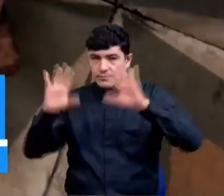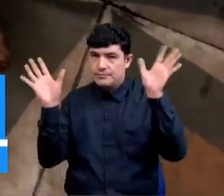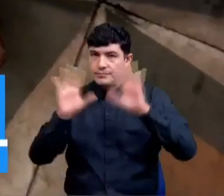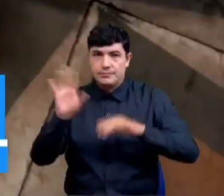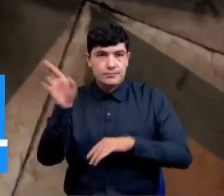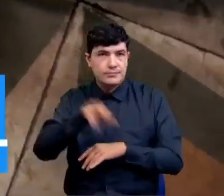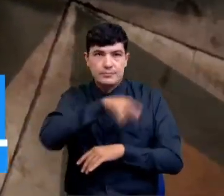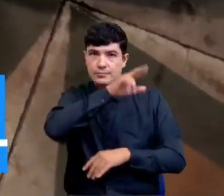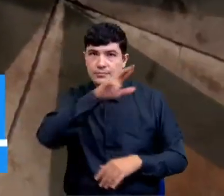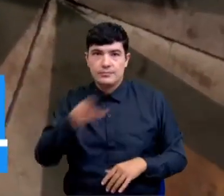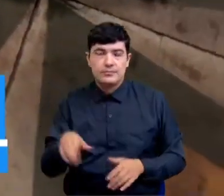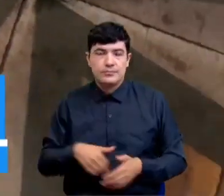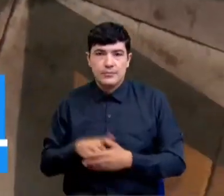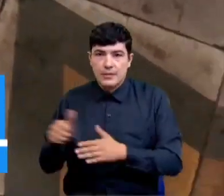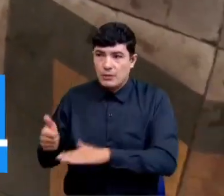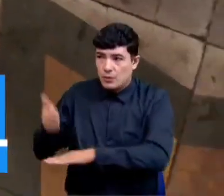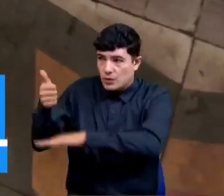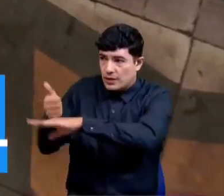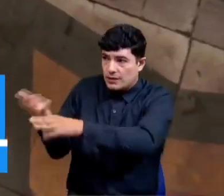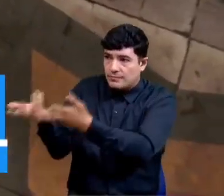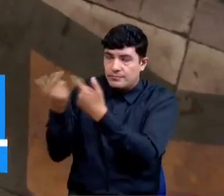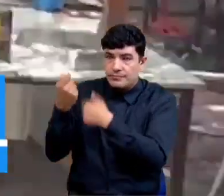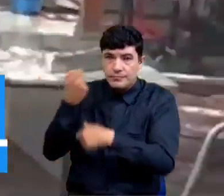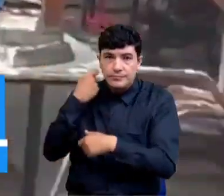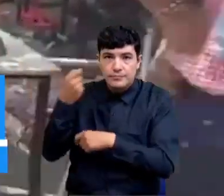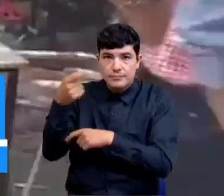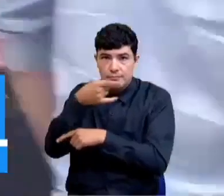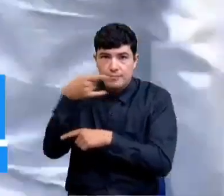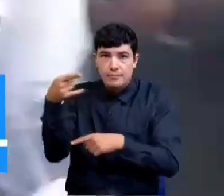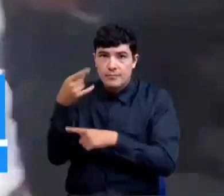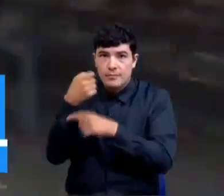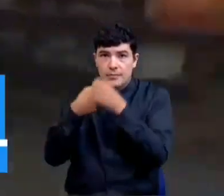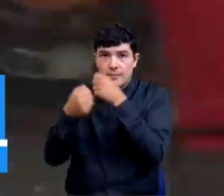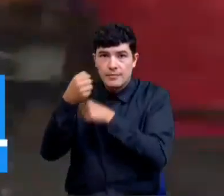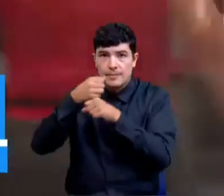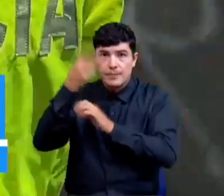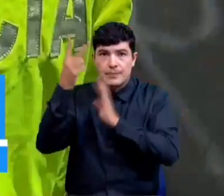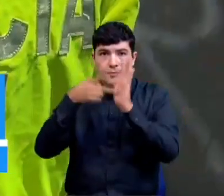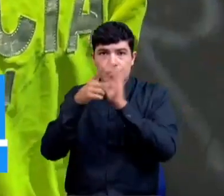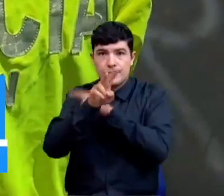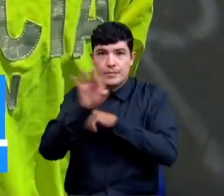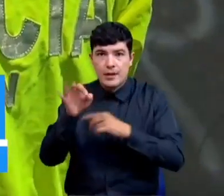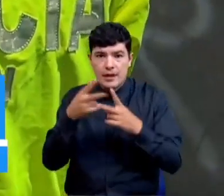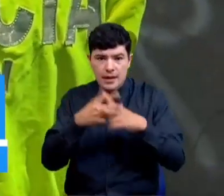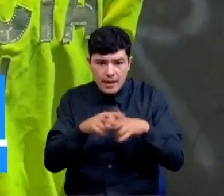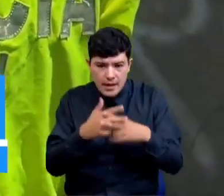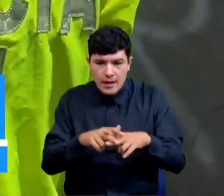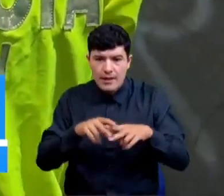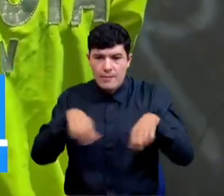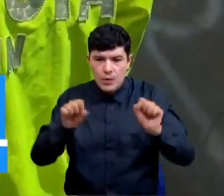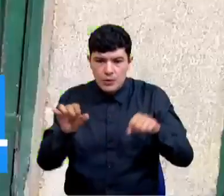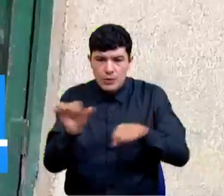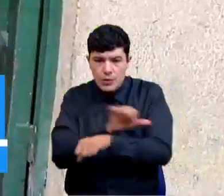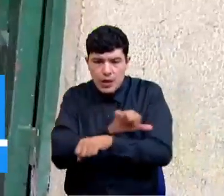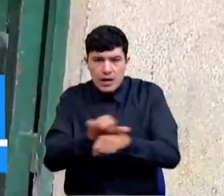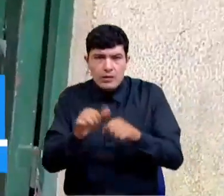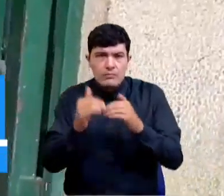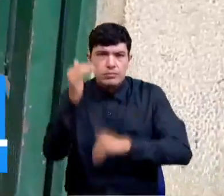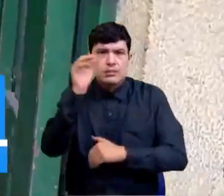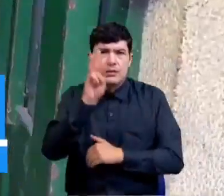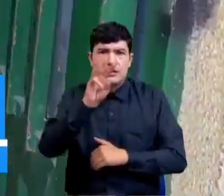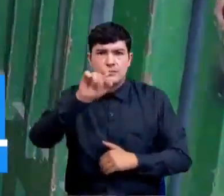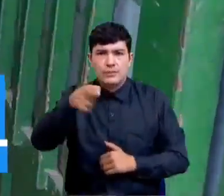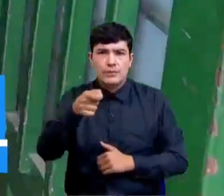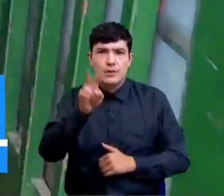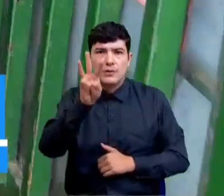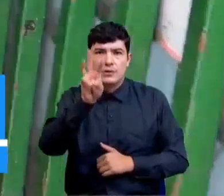Según información entregada por las autoridades en marzo del 2023, aumentó el robo de autopartes un